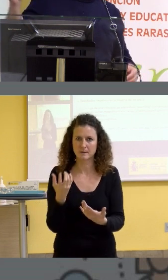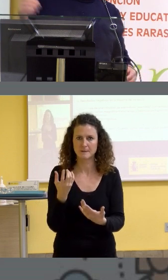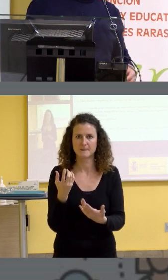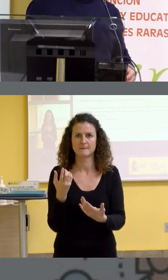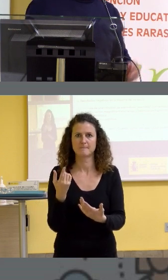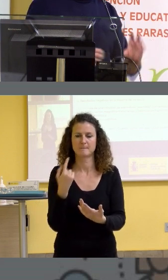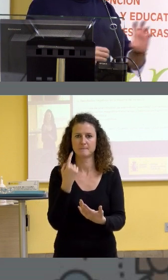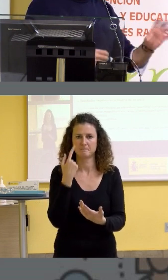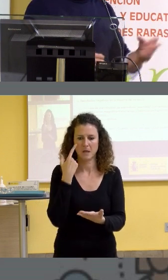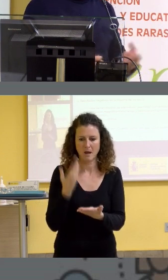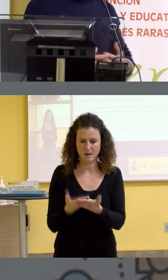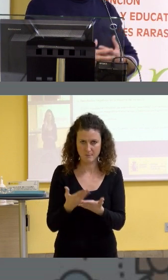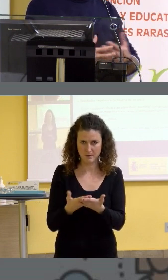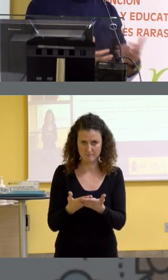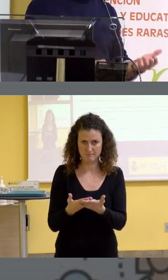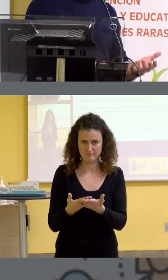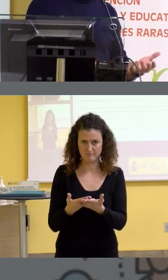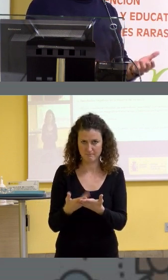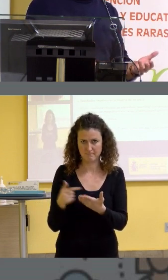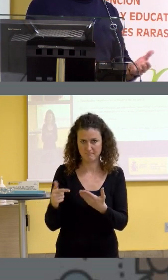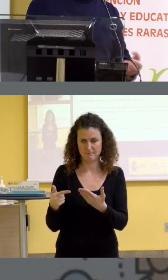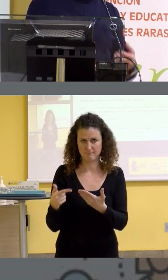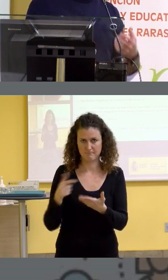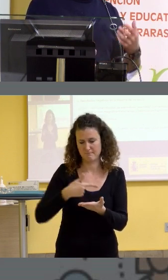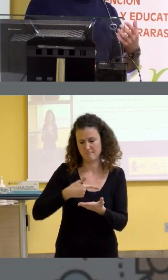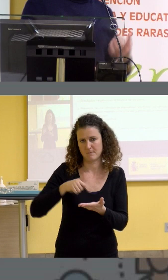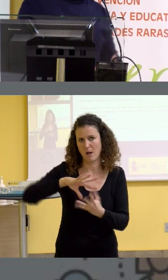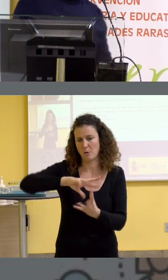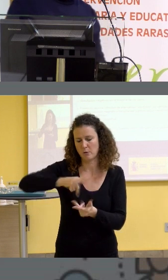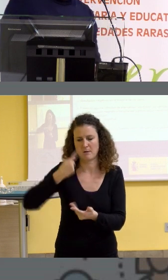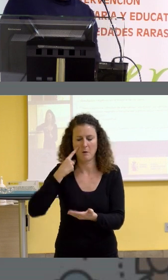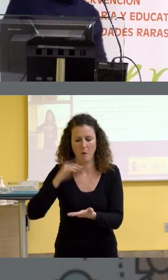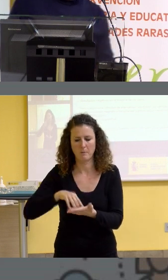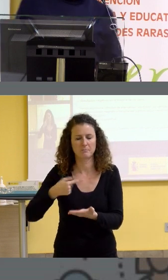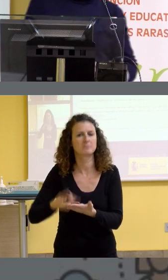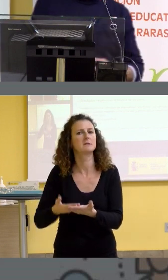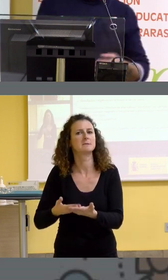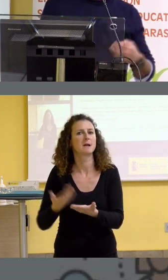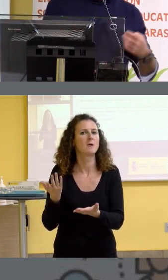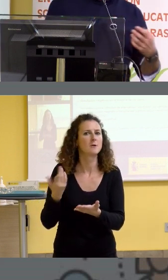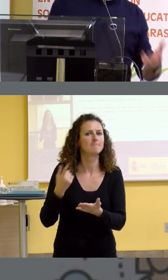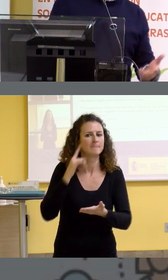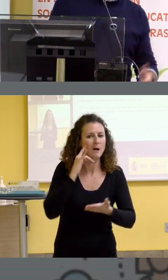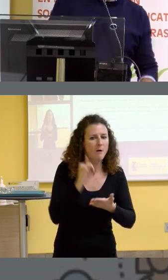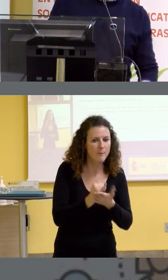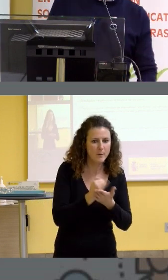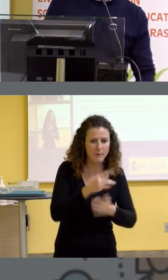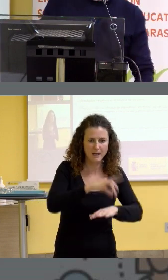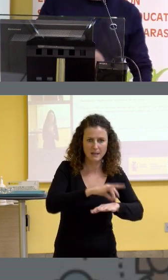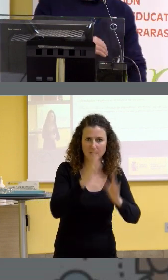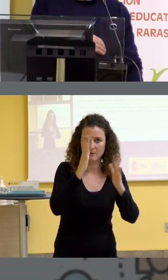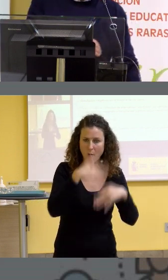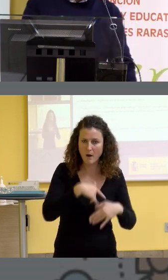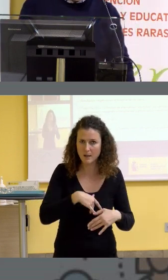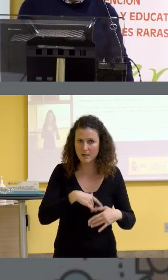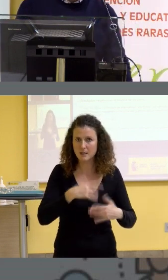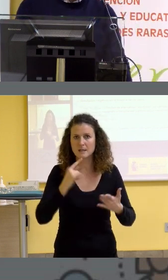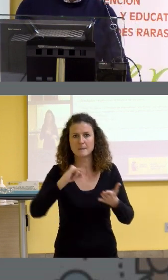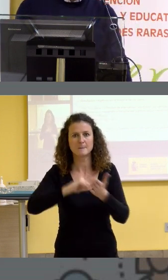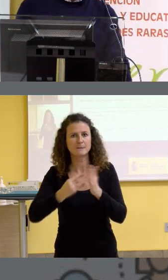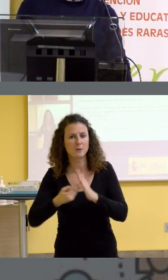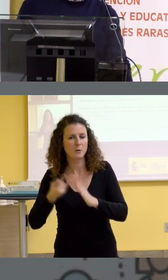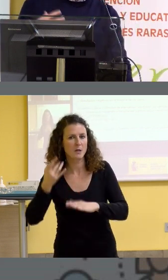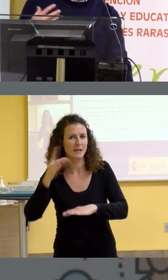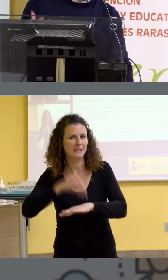que lo demuestra. Luego miras el paper y es una basura. No hay ensayos clínicos controlados, hay limitaciones metodológicas